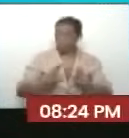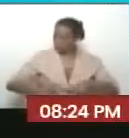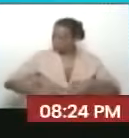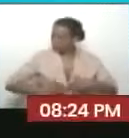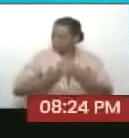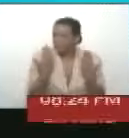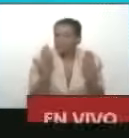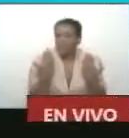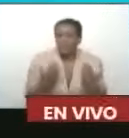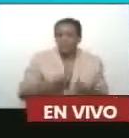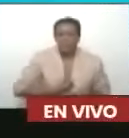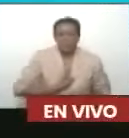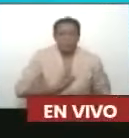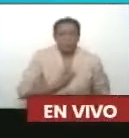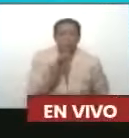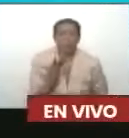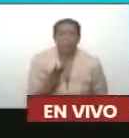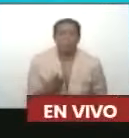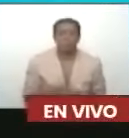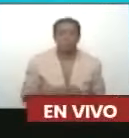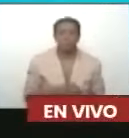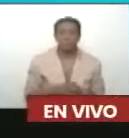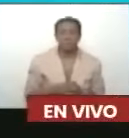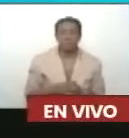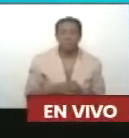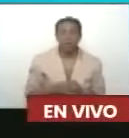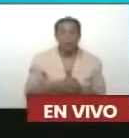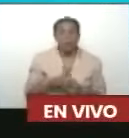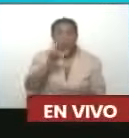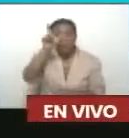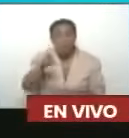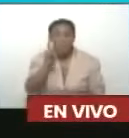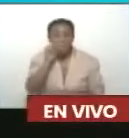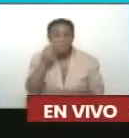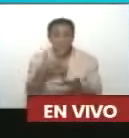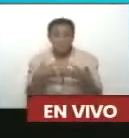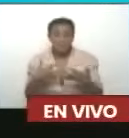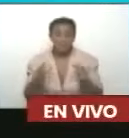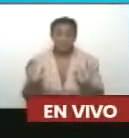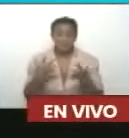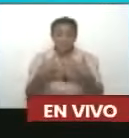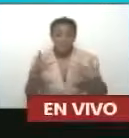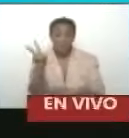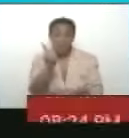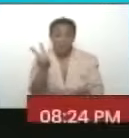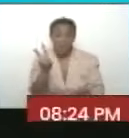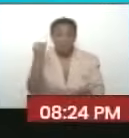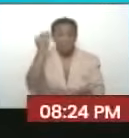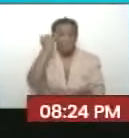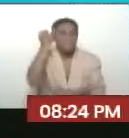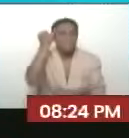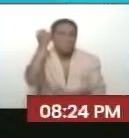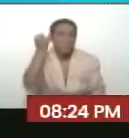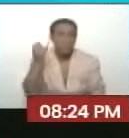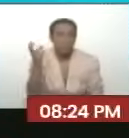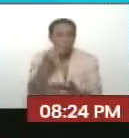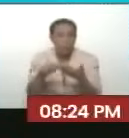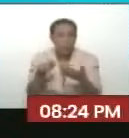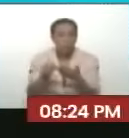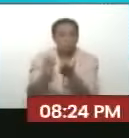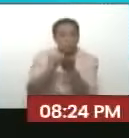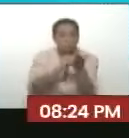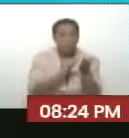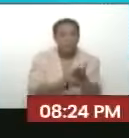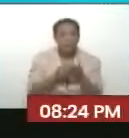llamo permanentemente con Augusto Mijares, escritor venezolano, pensador venezolano, muy citado